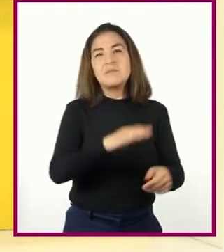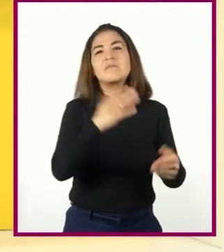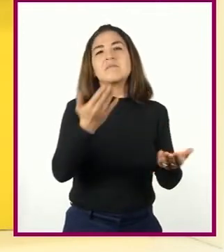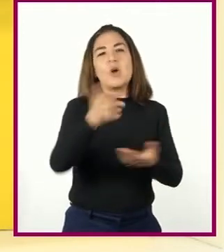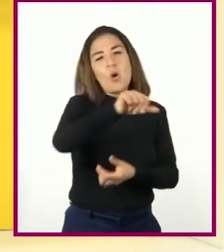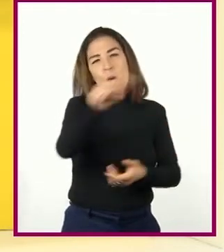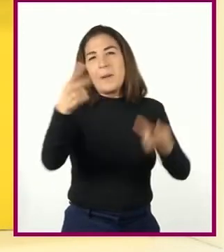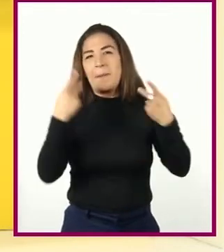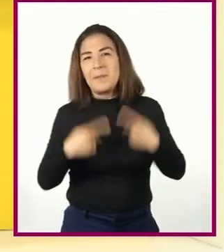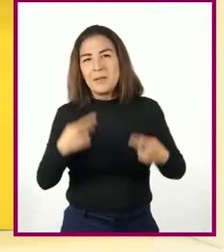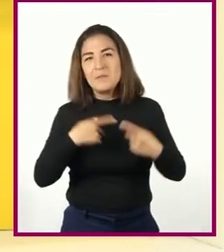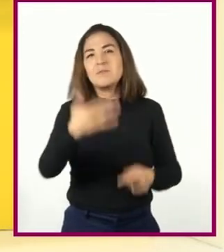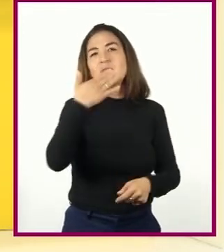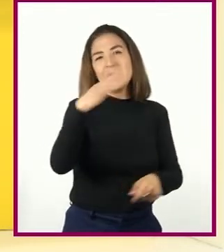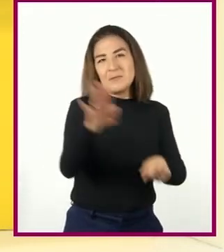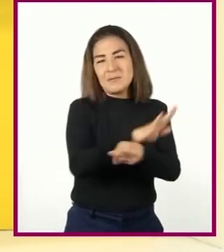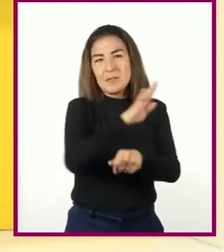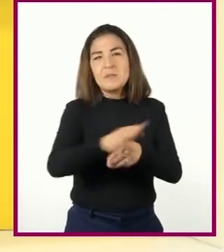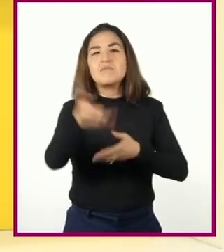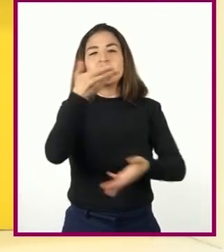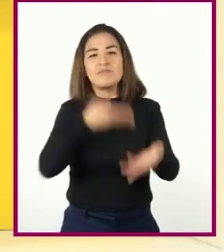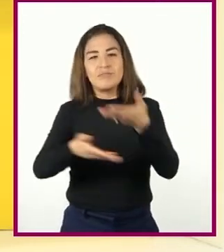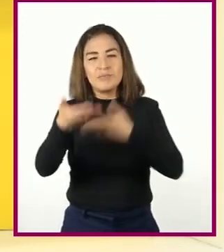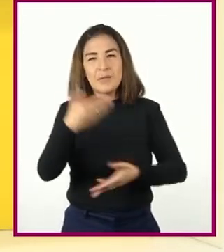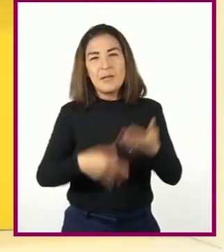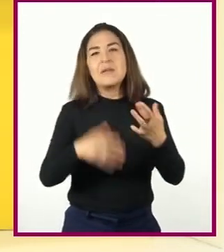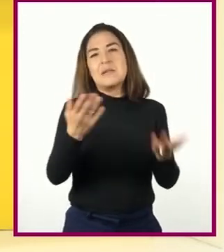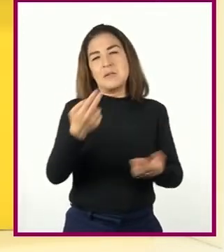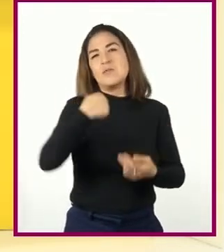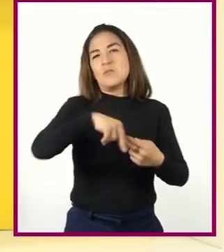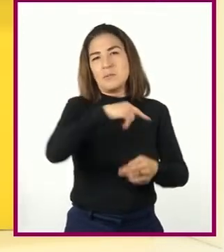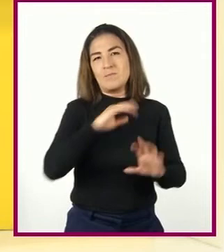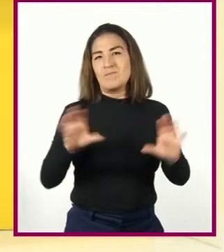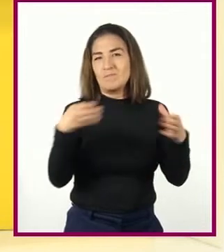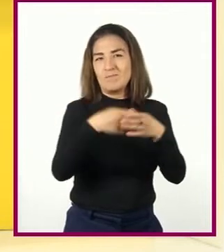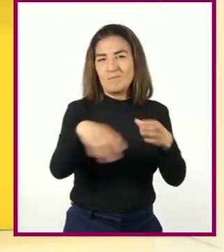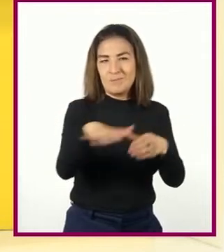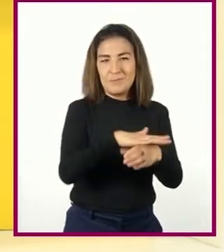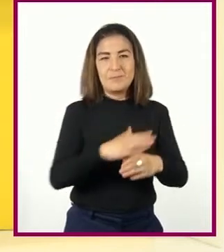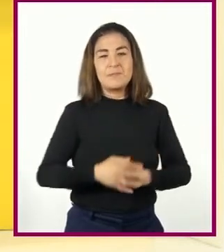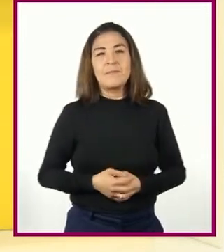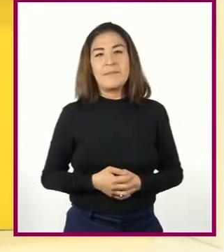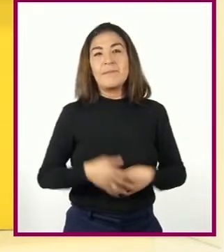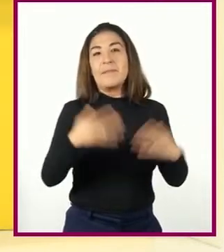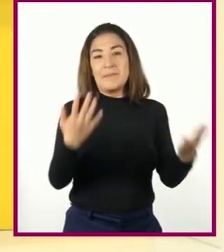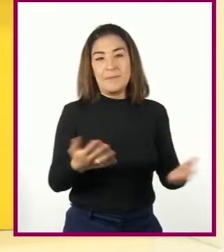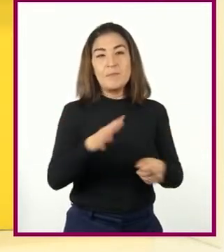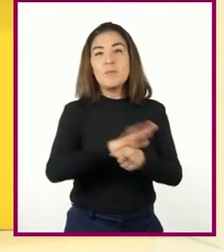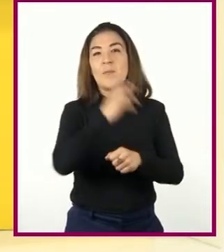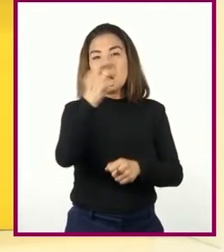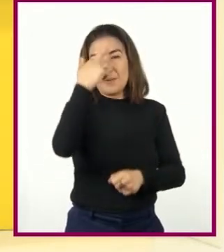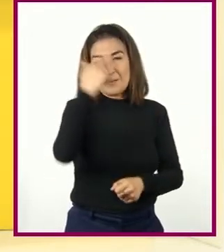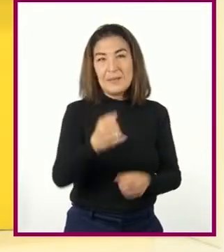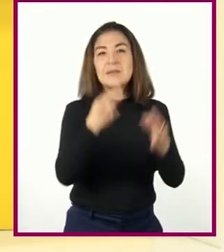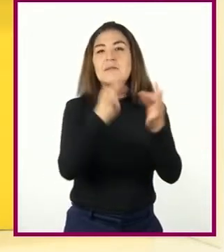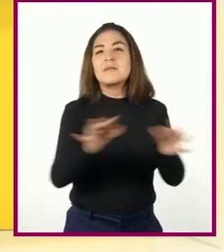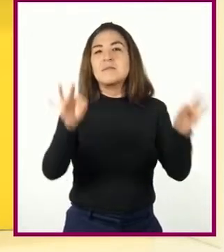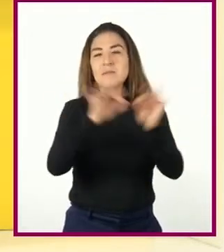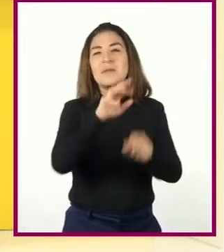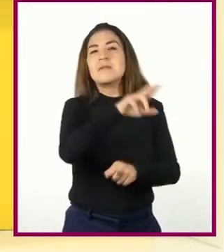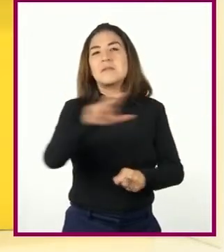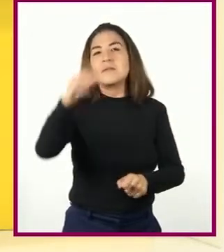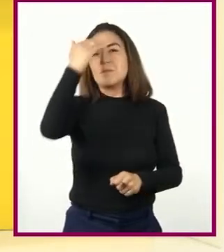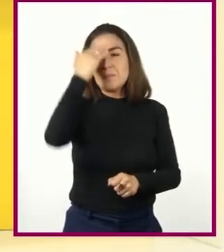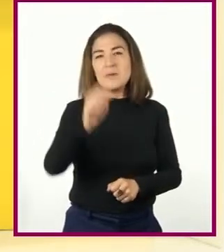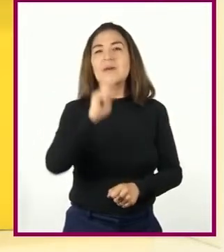de las personas con las que interactuamos y de nuestra comunidad. Por lo tanto, es importante reconocer